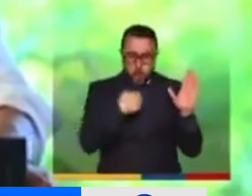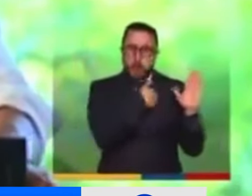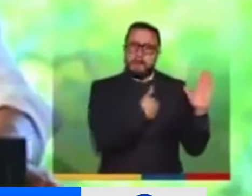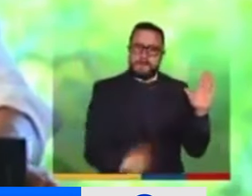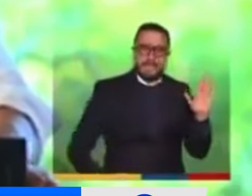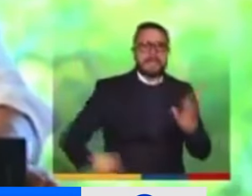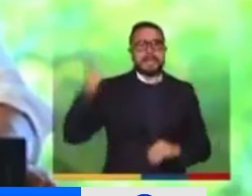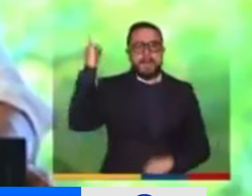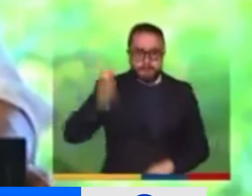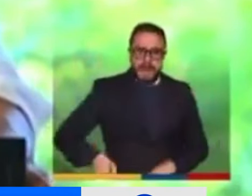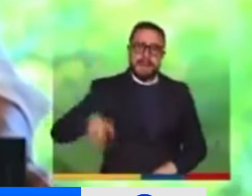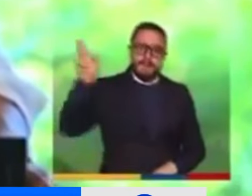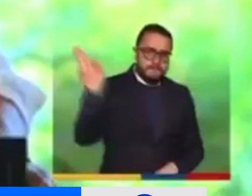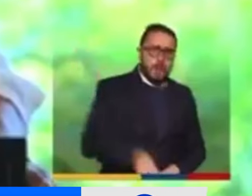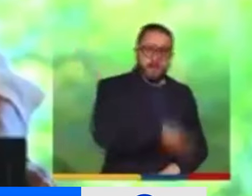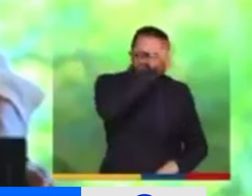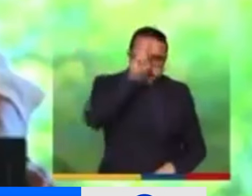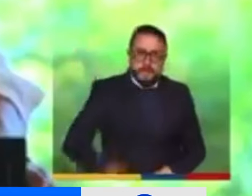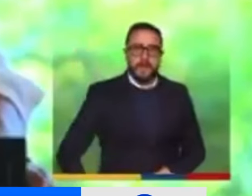de la República.